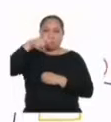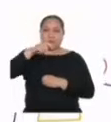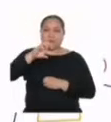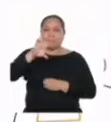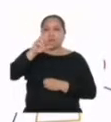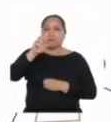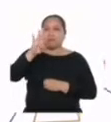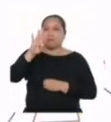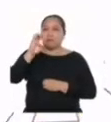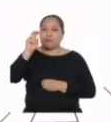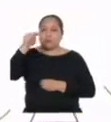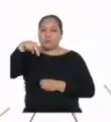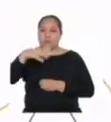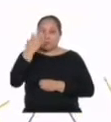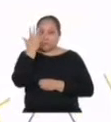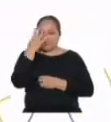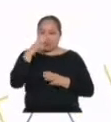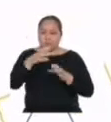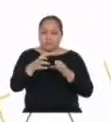carbón.